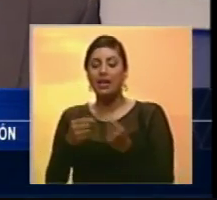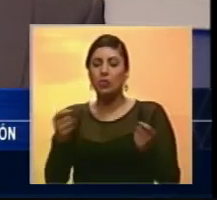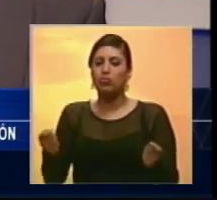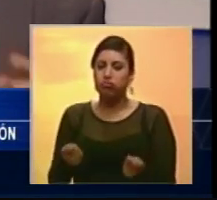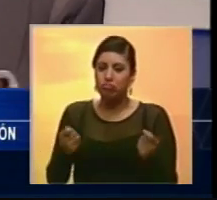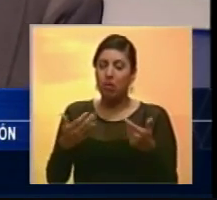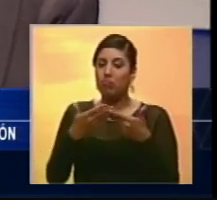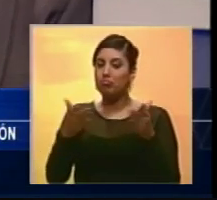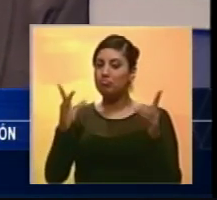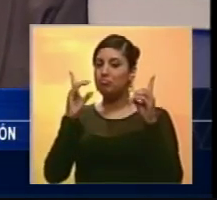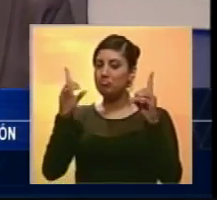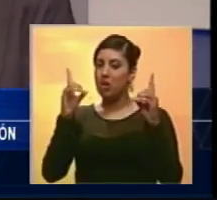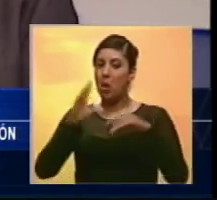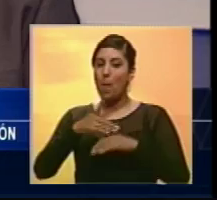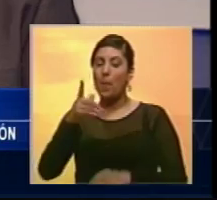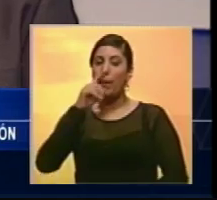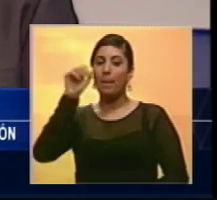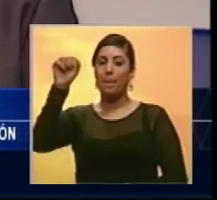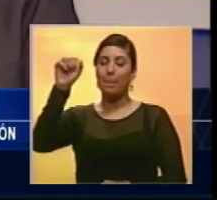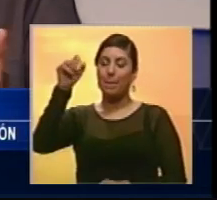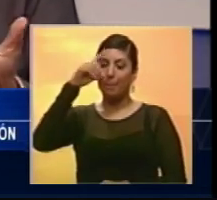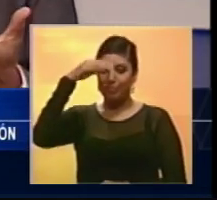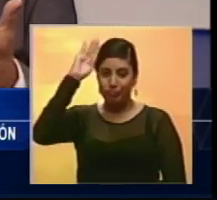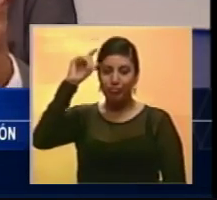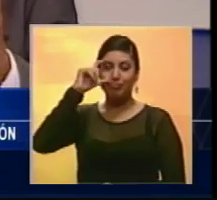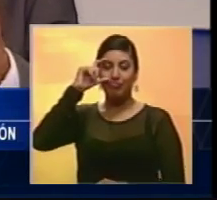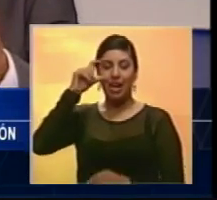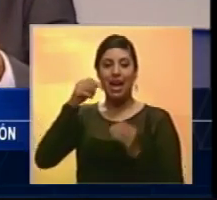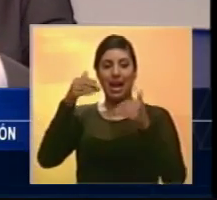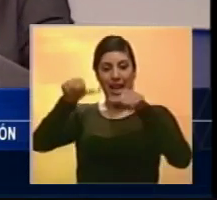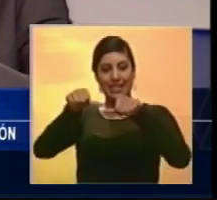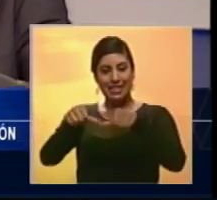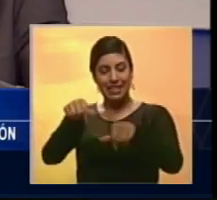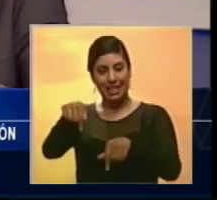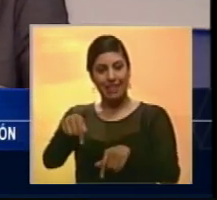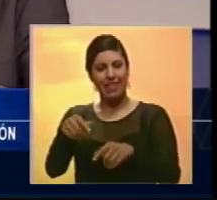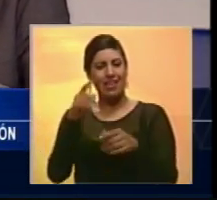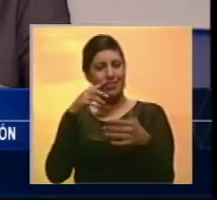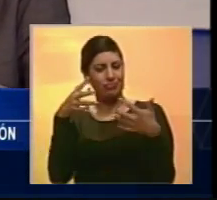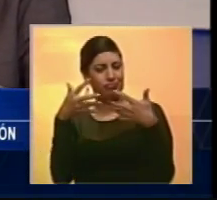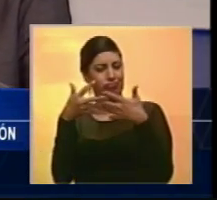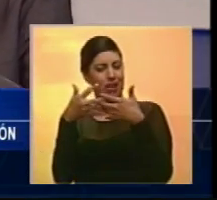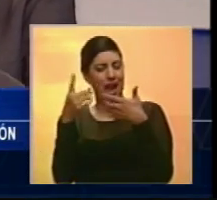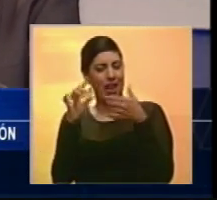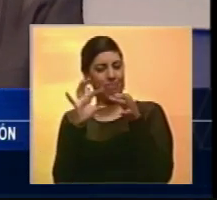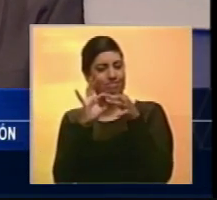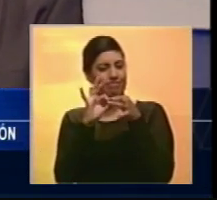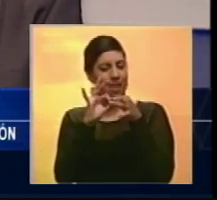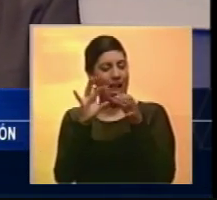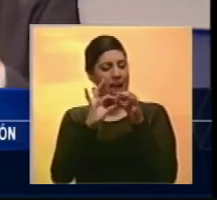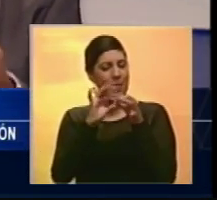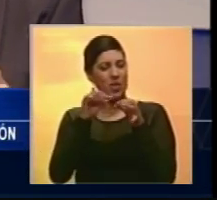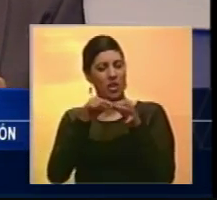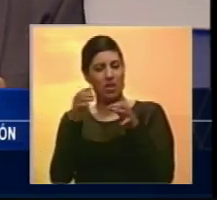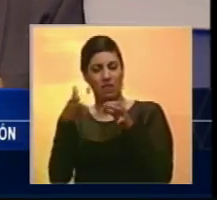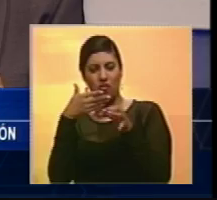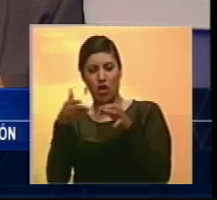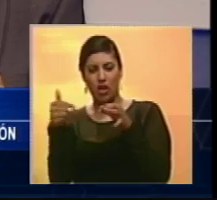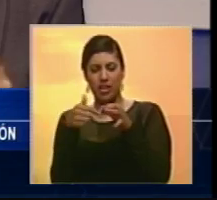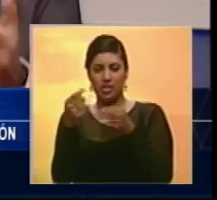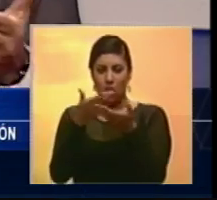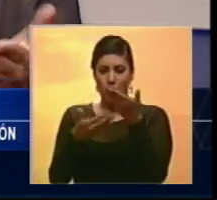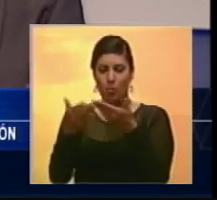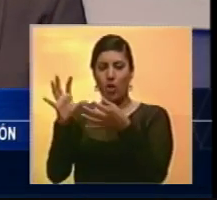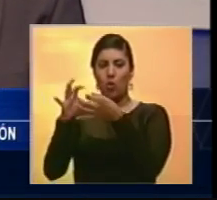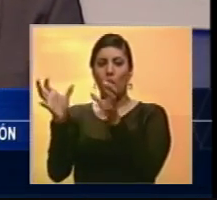campaña abierta porque Ramos Ayub se quede, lo cual demuestra la estrecha relación política que existe entre ese mecanismo de agresión a la economía